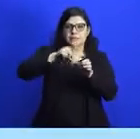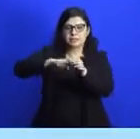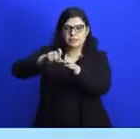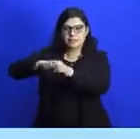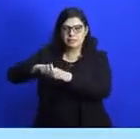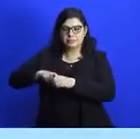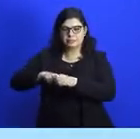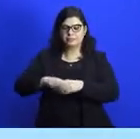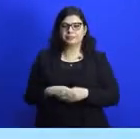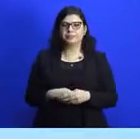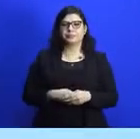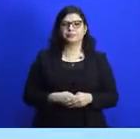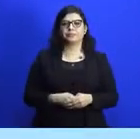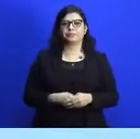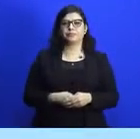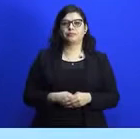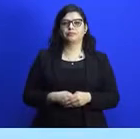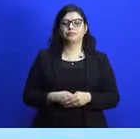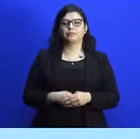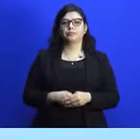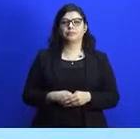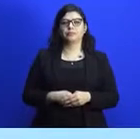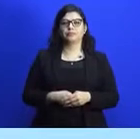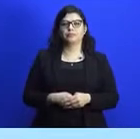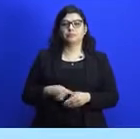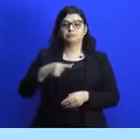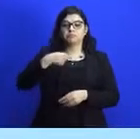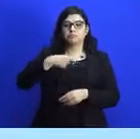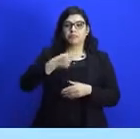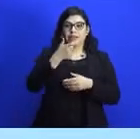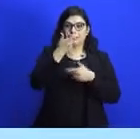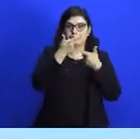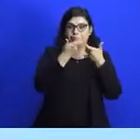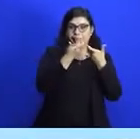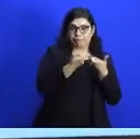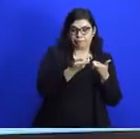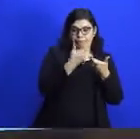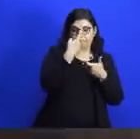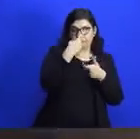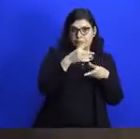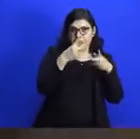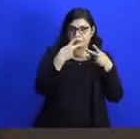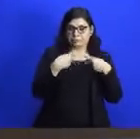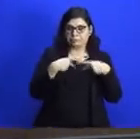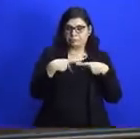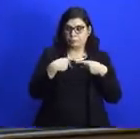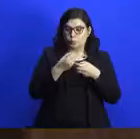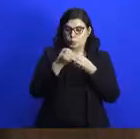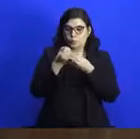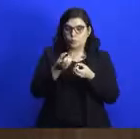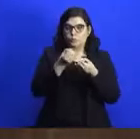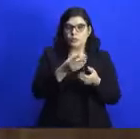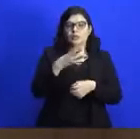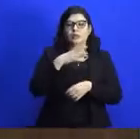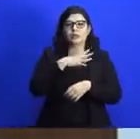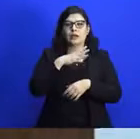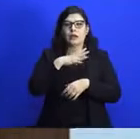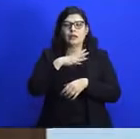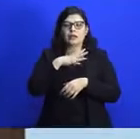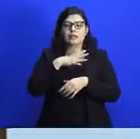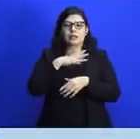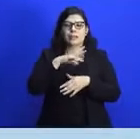Entonces nosotros ahorramos dinero a la gente, ahorramos dinero a la gente con nuestra política